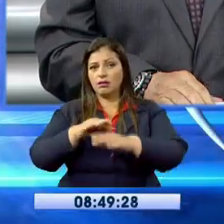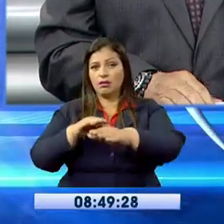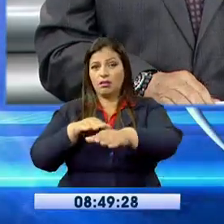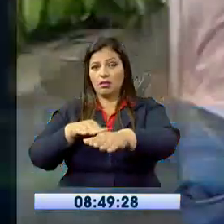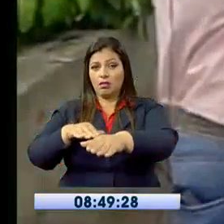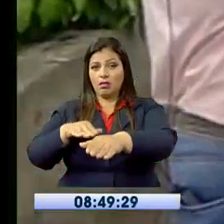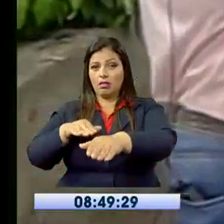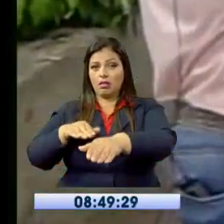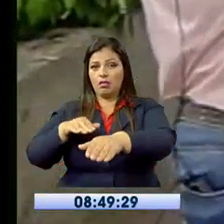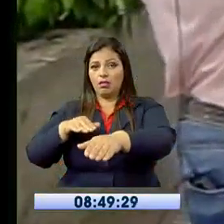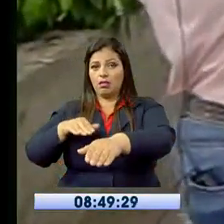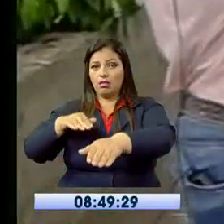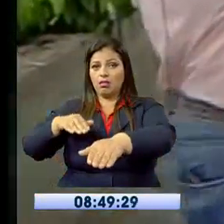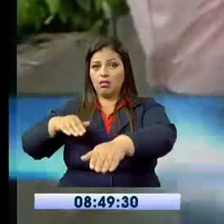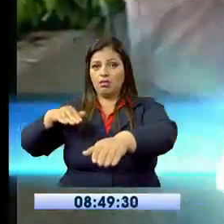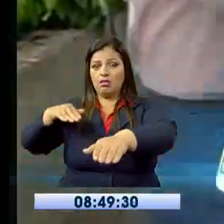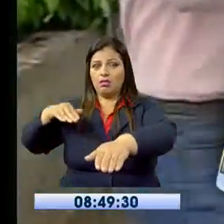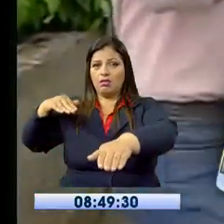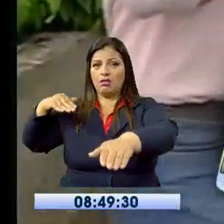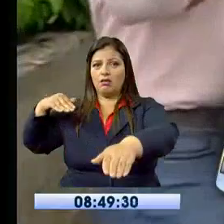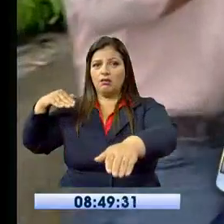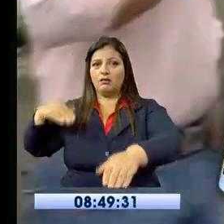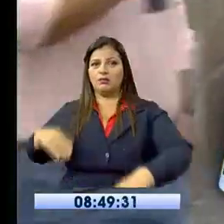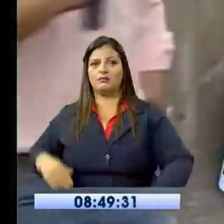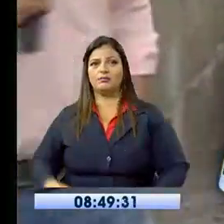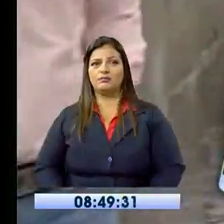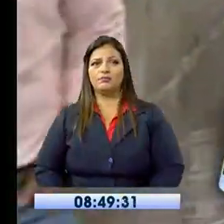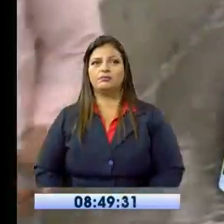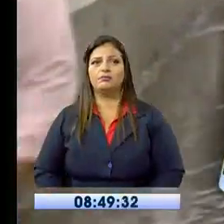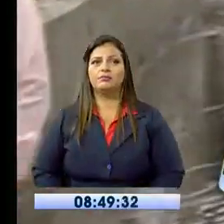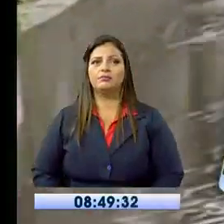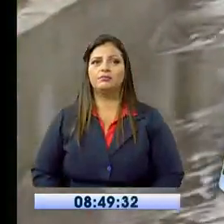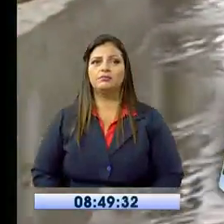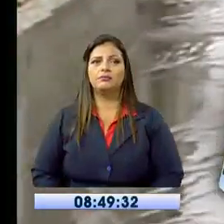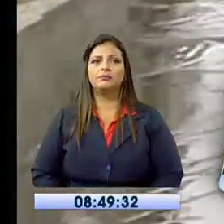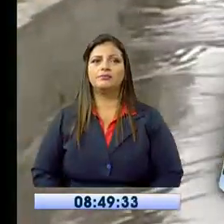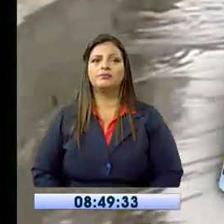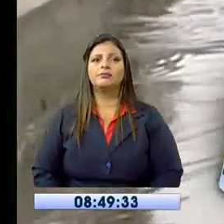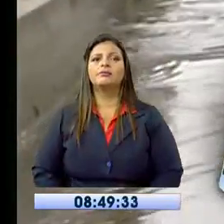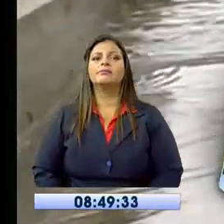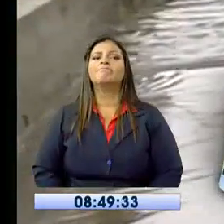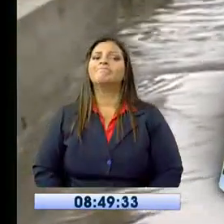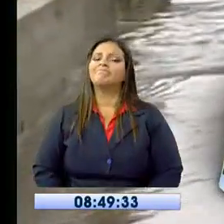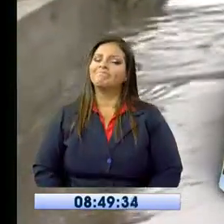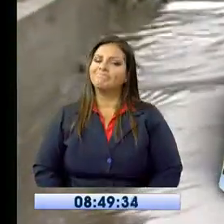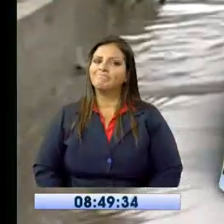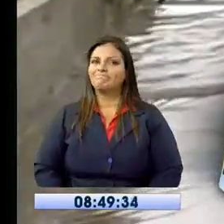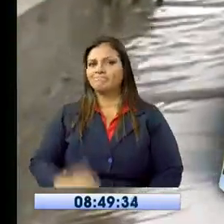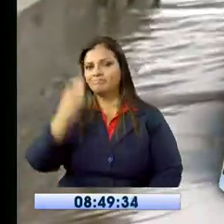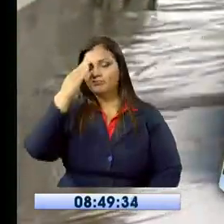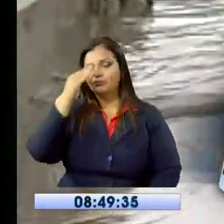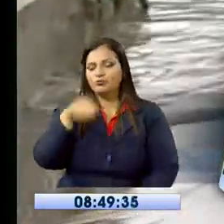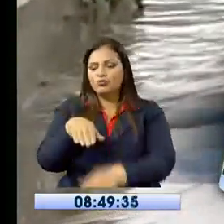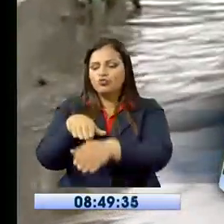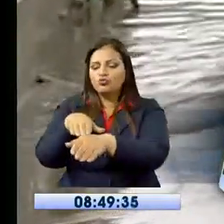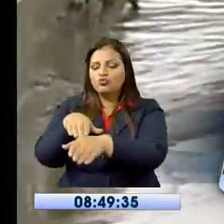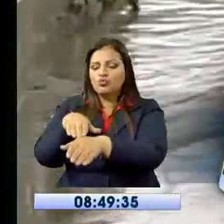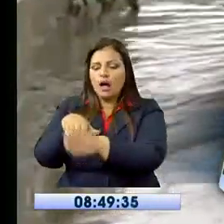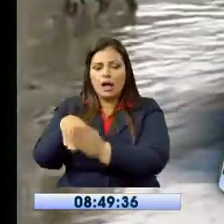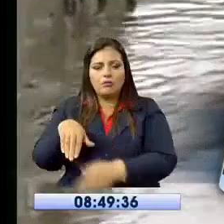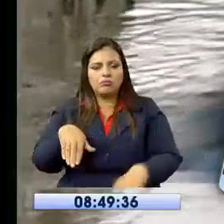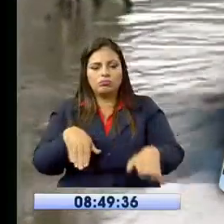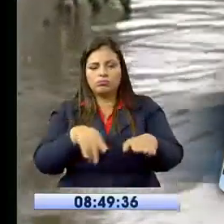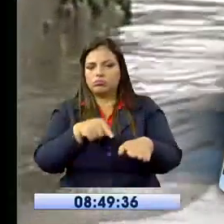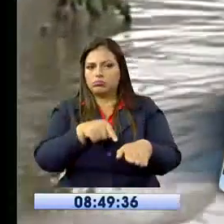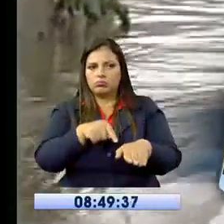está detenido prácticamente. Sí, exacto. ¿No? Que tratan de orillarse para no meterse a para no meterse a lo más profundo, digamos, a los lados. Al lado que